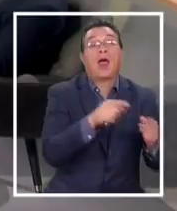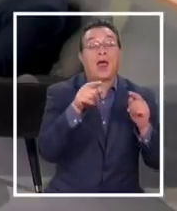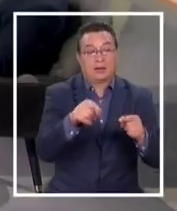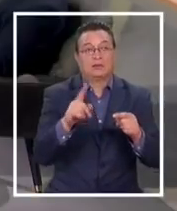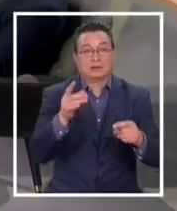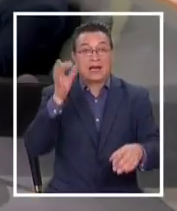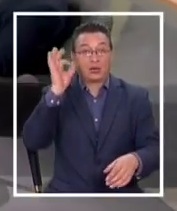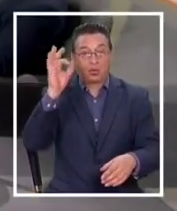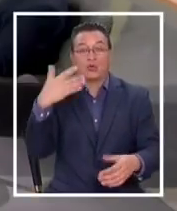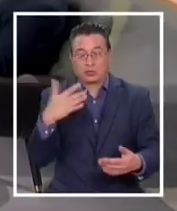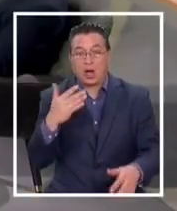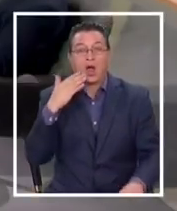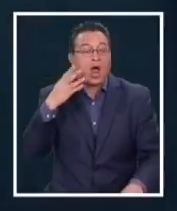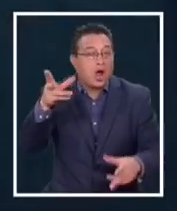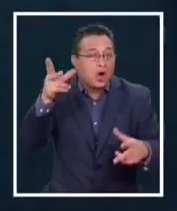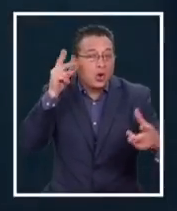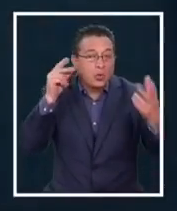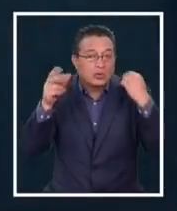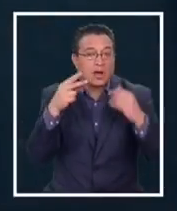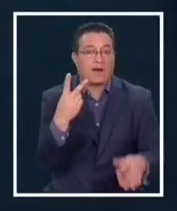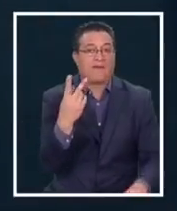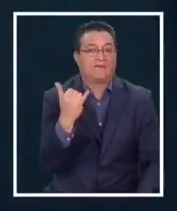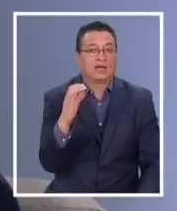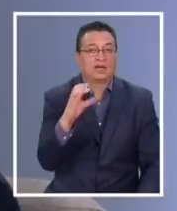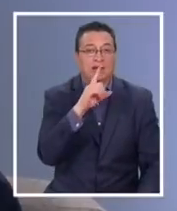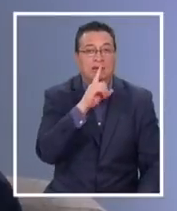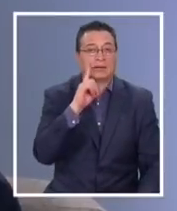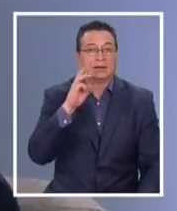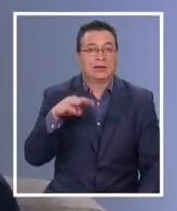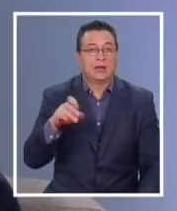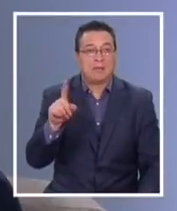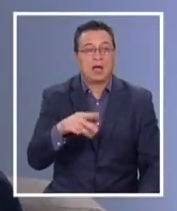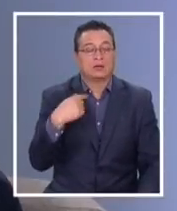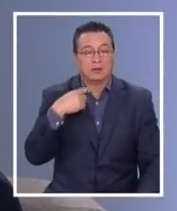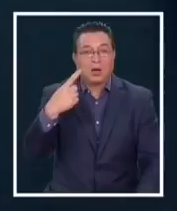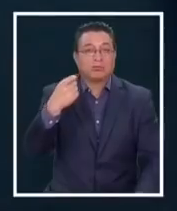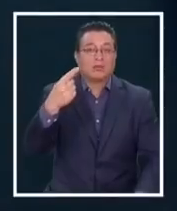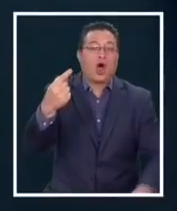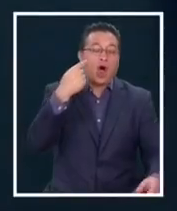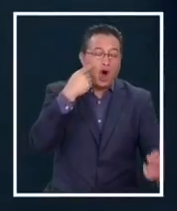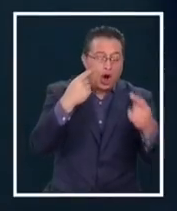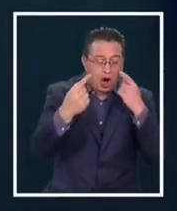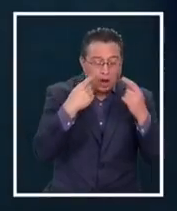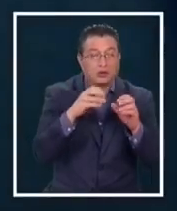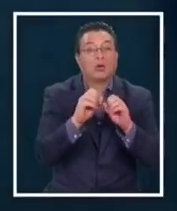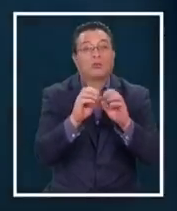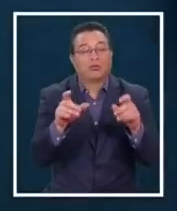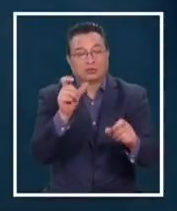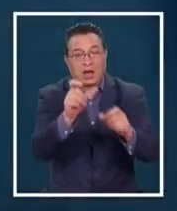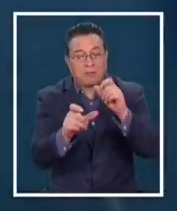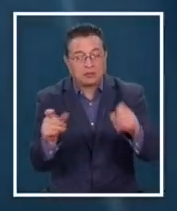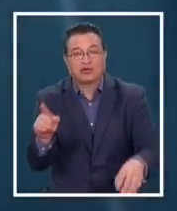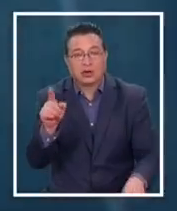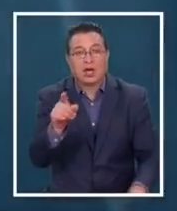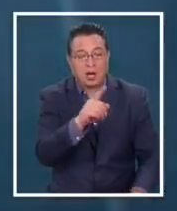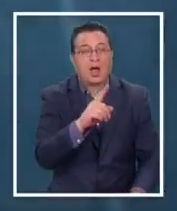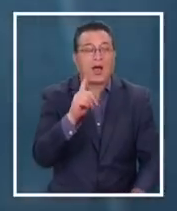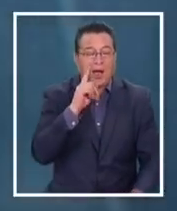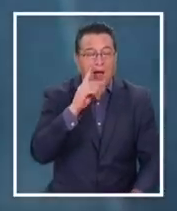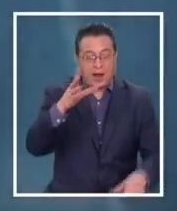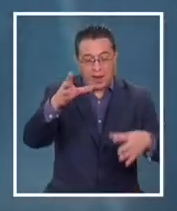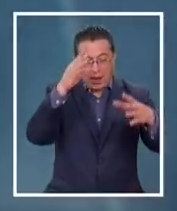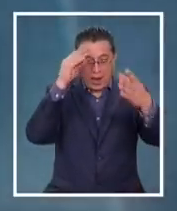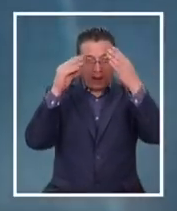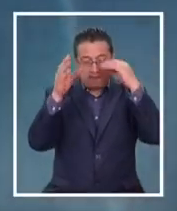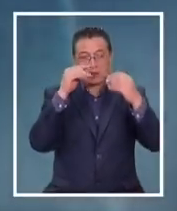en la reunión poder escuchar víctimas, personas de víctimas de trauma ocular. Muchas de las personas que estaban ahí contaron sus